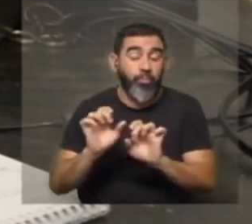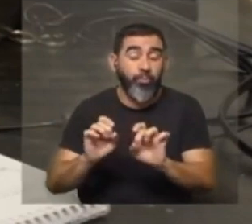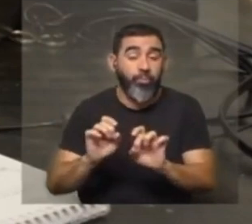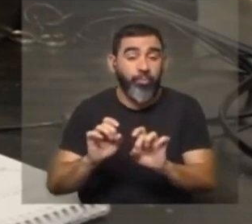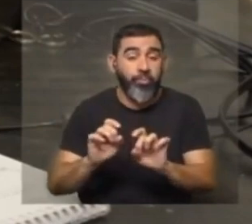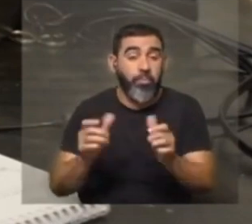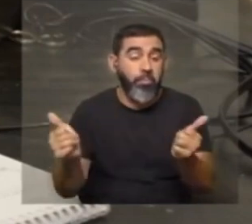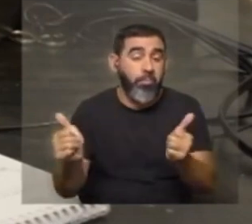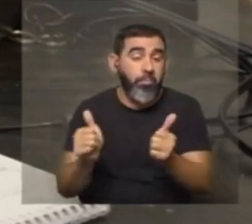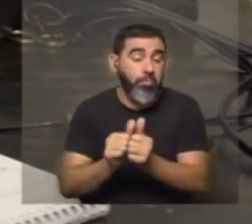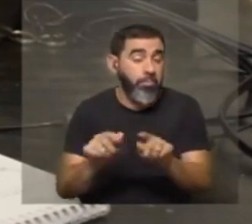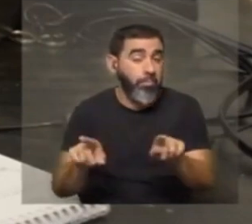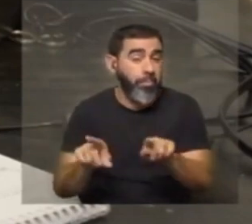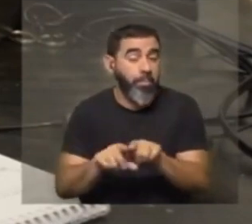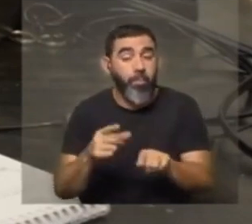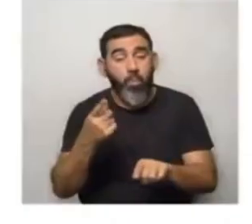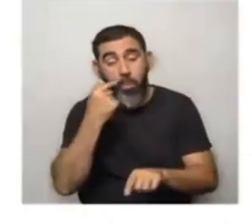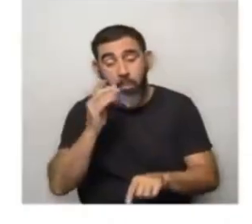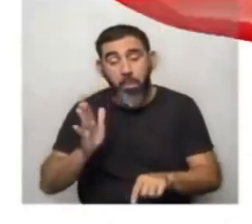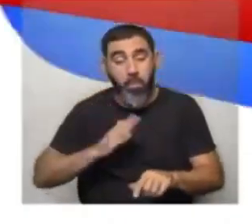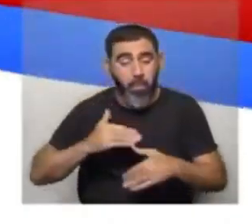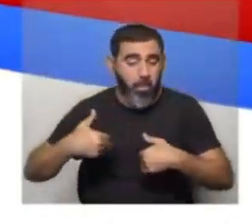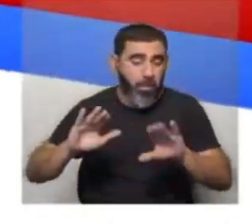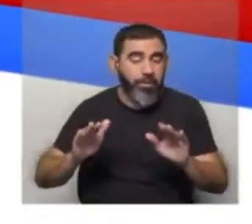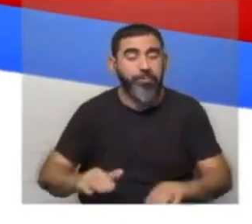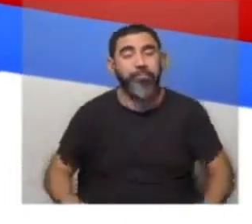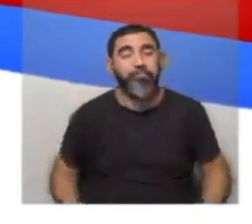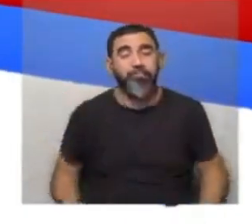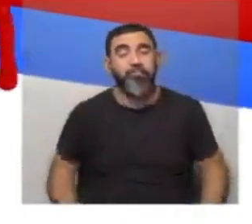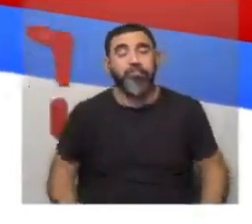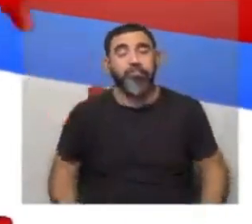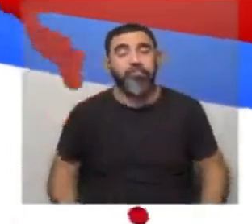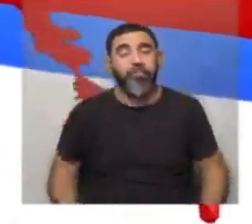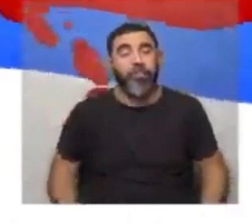son parejas, digamos, entre hombres y mujeres.